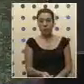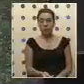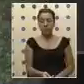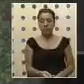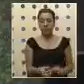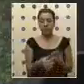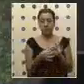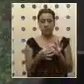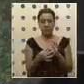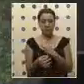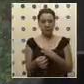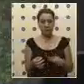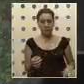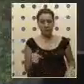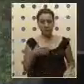Gracias, señor diputado. Gracias, diputado.